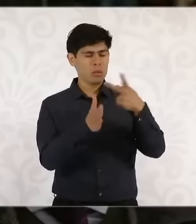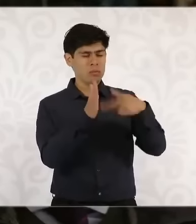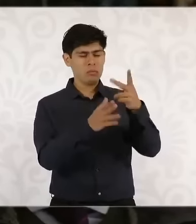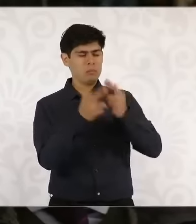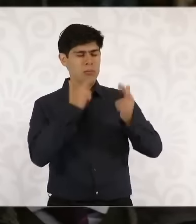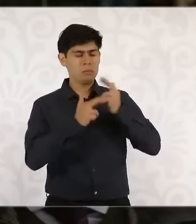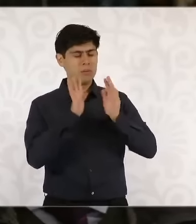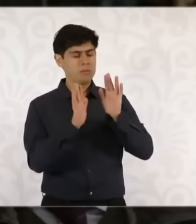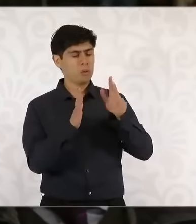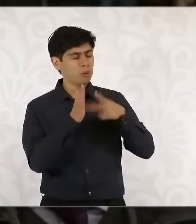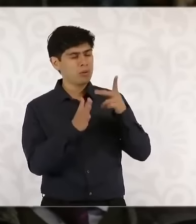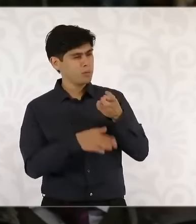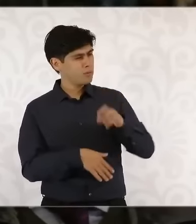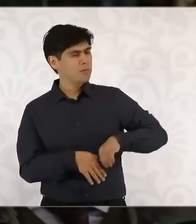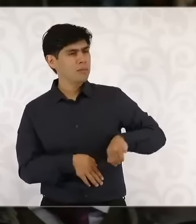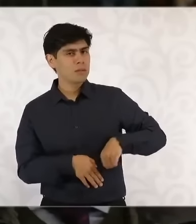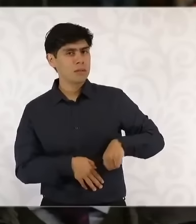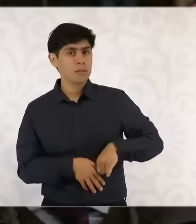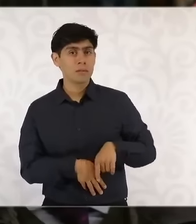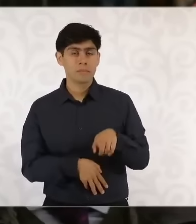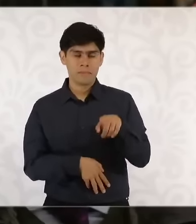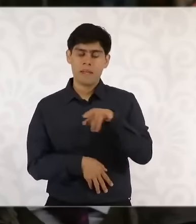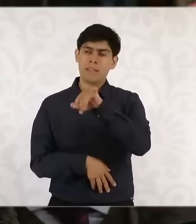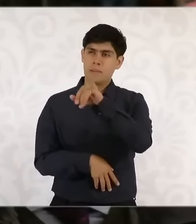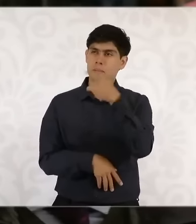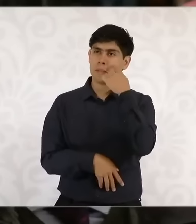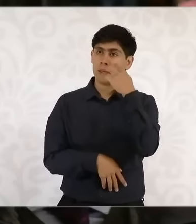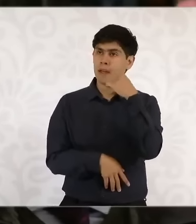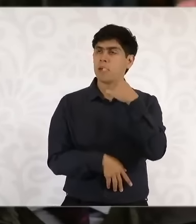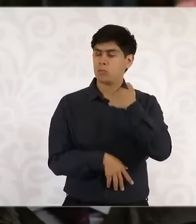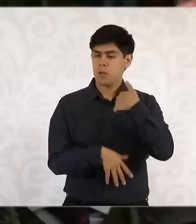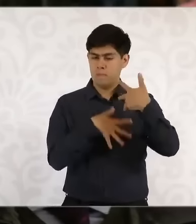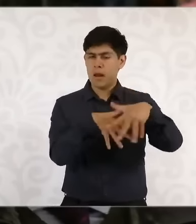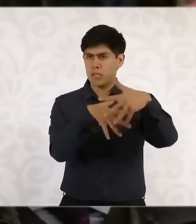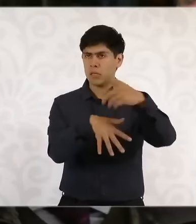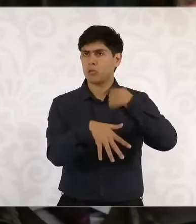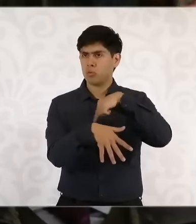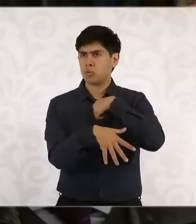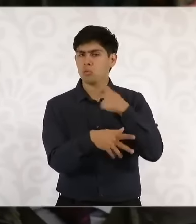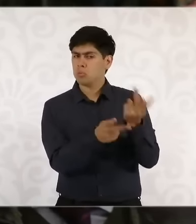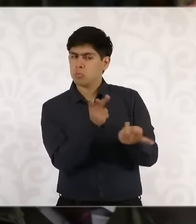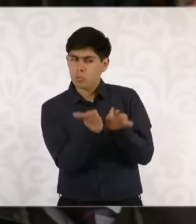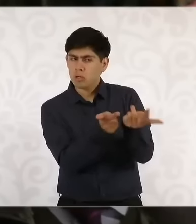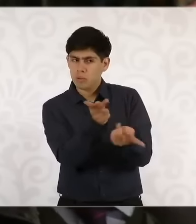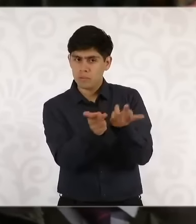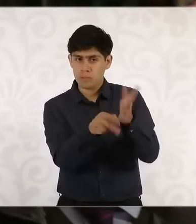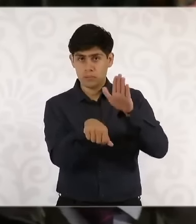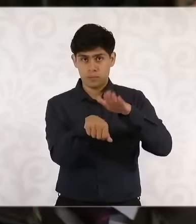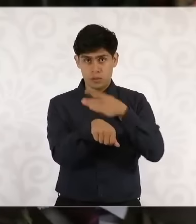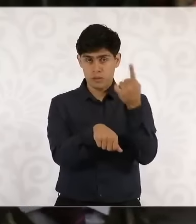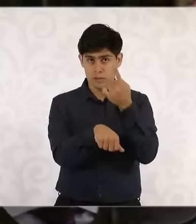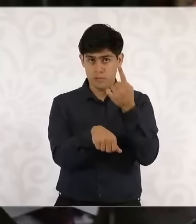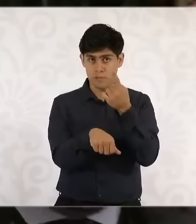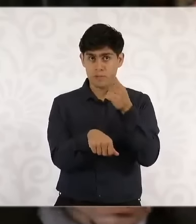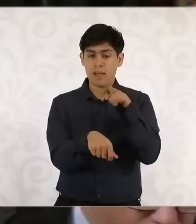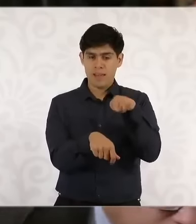Sí, que las personas cuando las entrevistábamos, porque en el pliego petitorio de